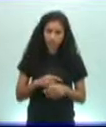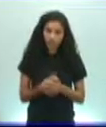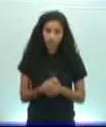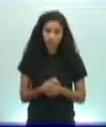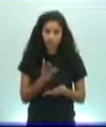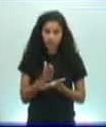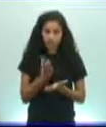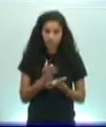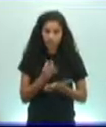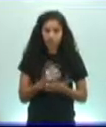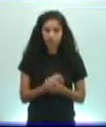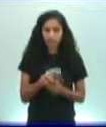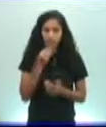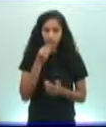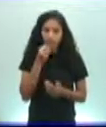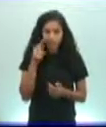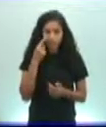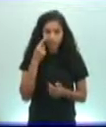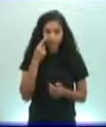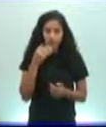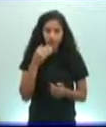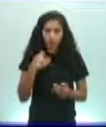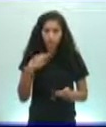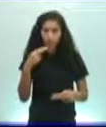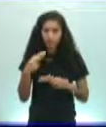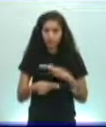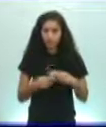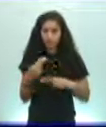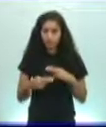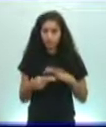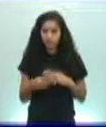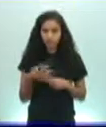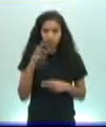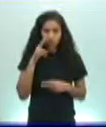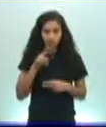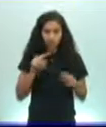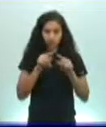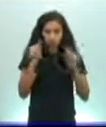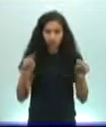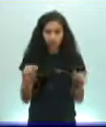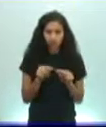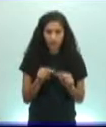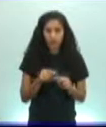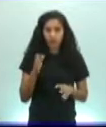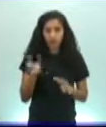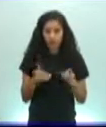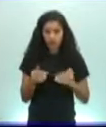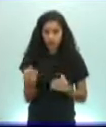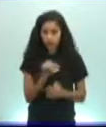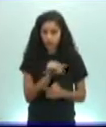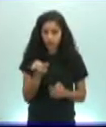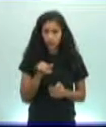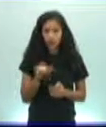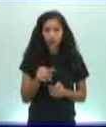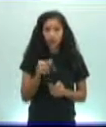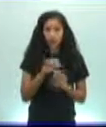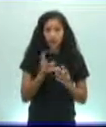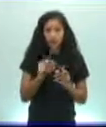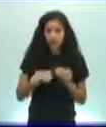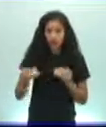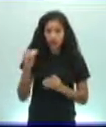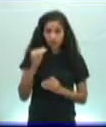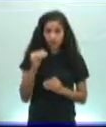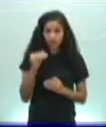turno de clases poder ver cómo hallar cuadrados y cubos, además de sus raíces cuadradas